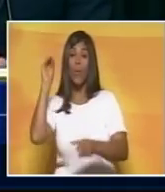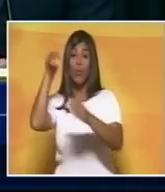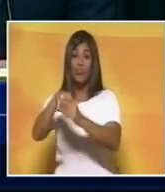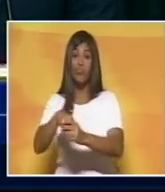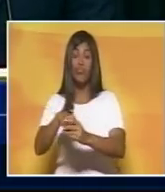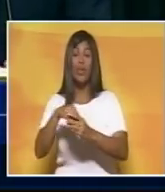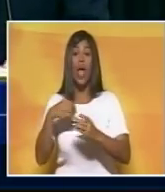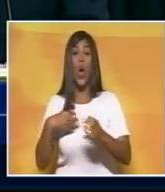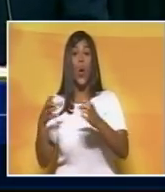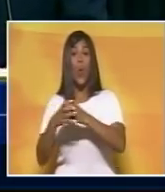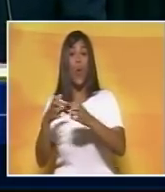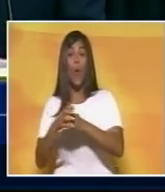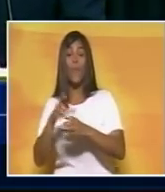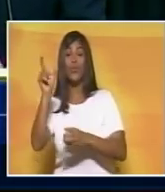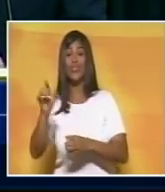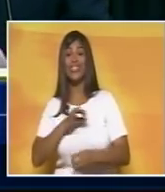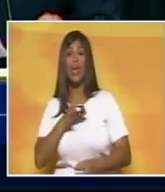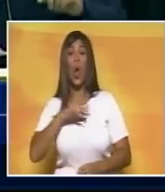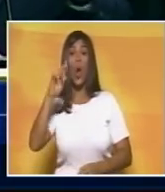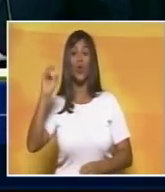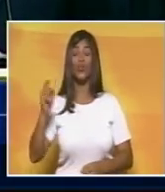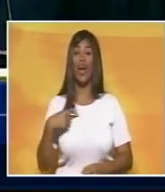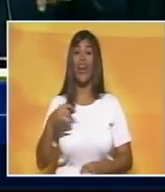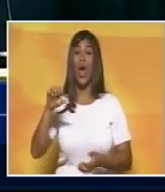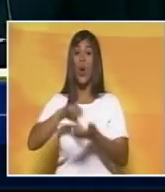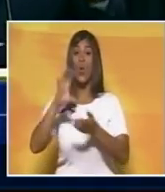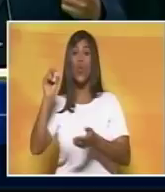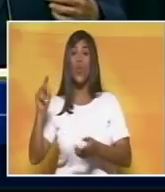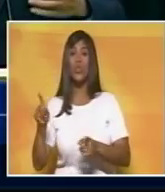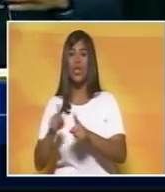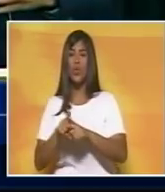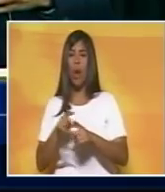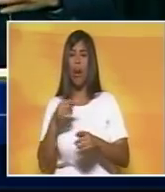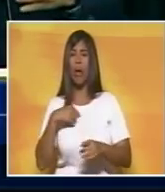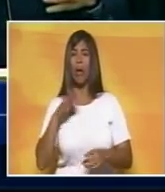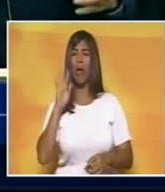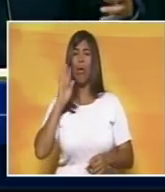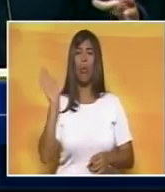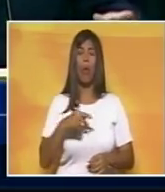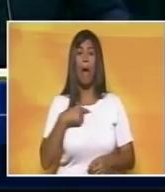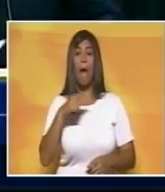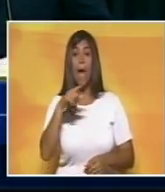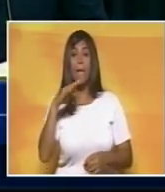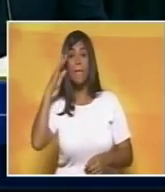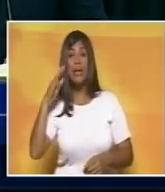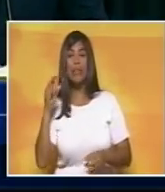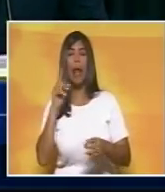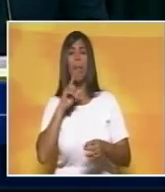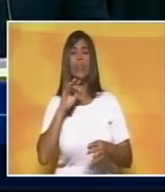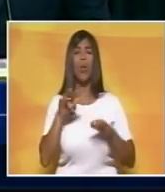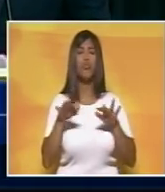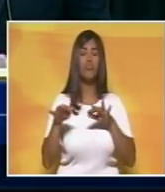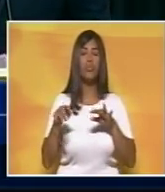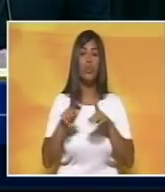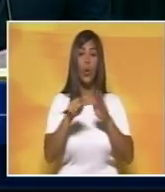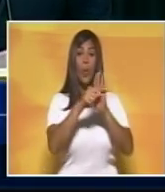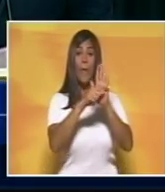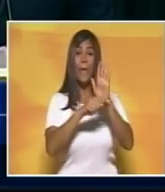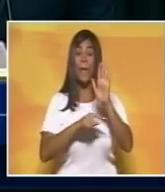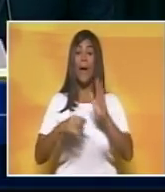de esta señora Rosana Barrera en Cúcuta, los hacían pasar por militares para engrosar la lista que llegó a ser